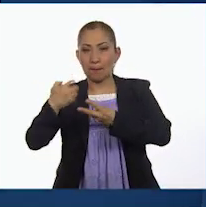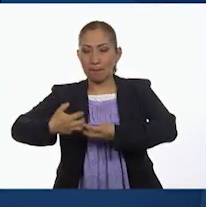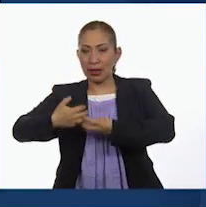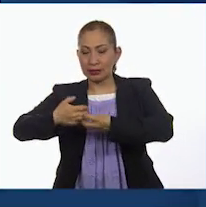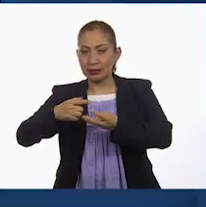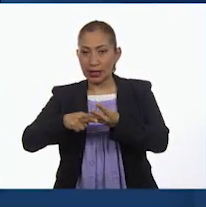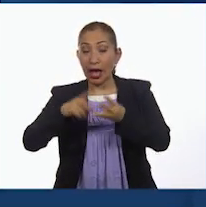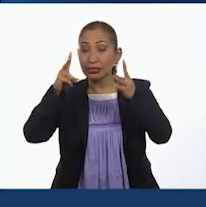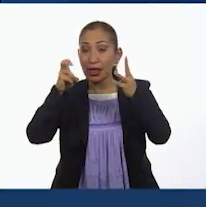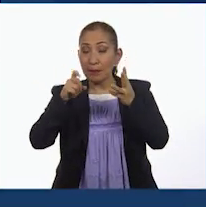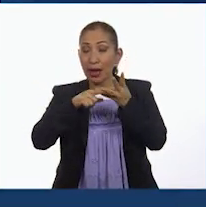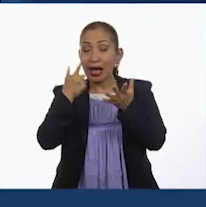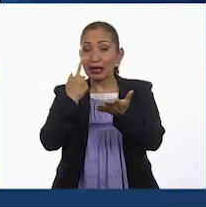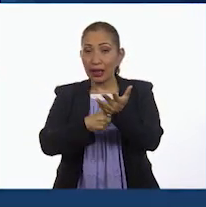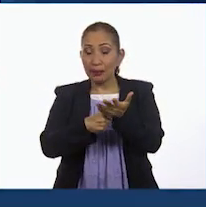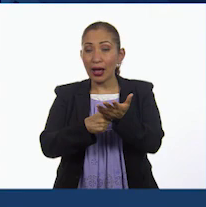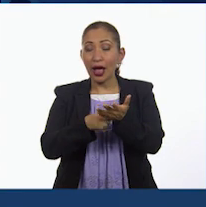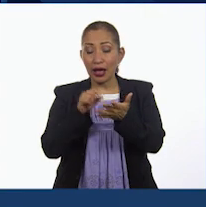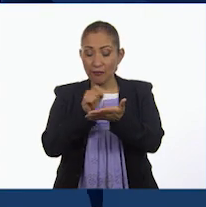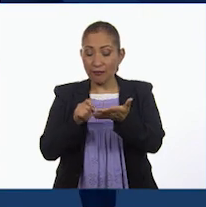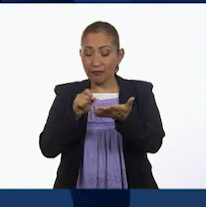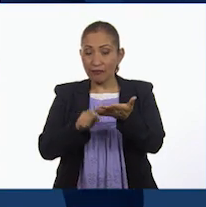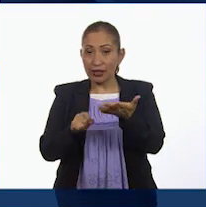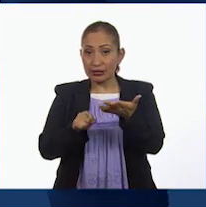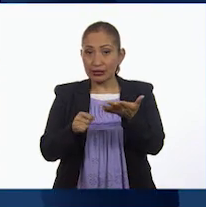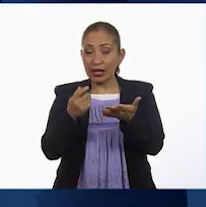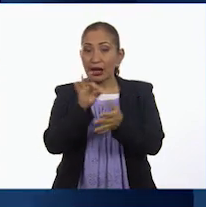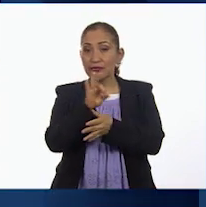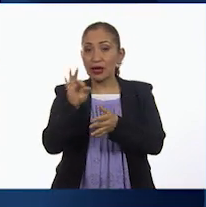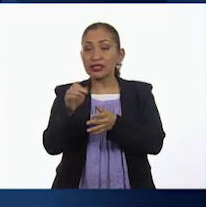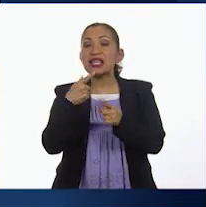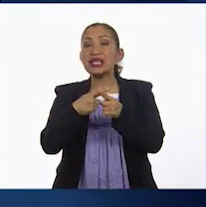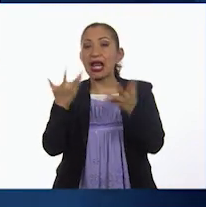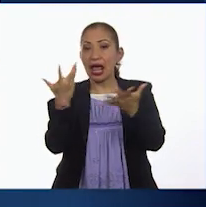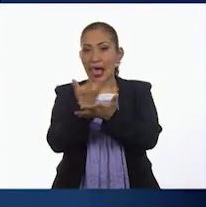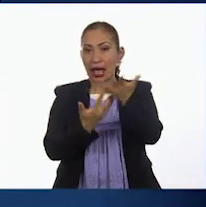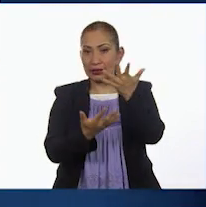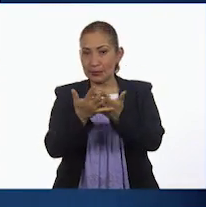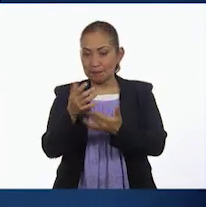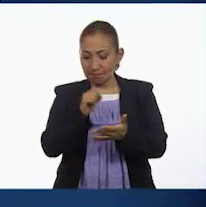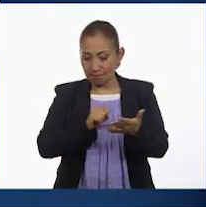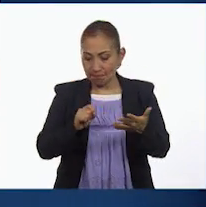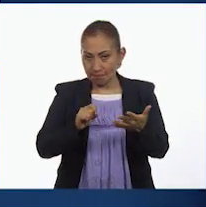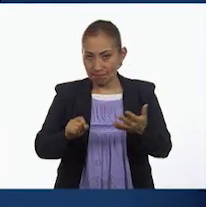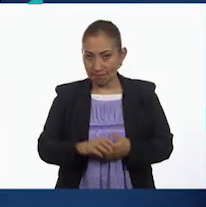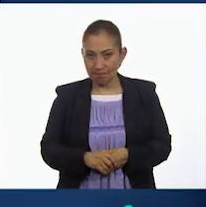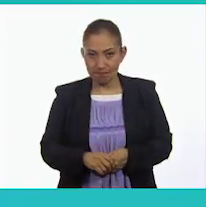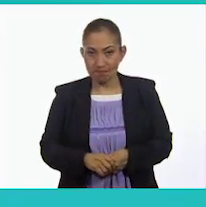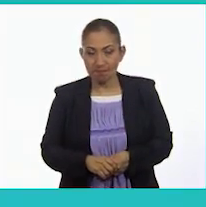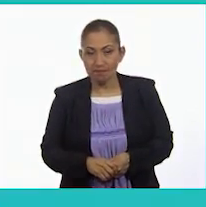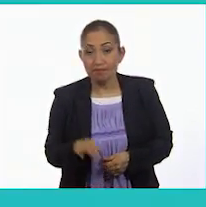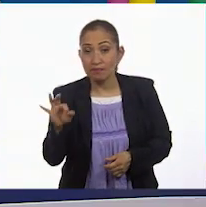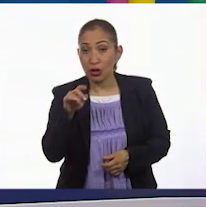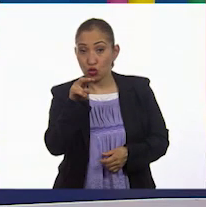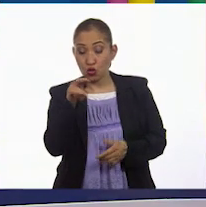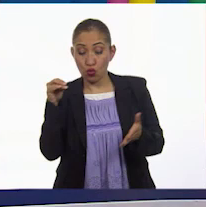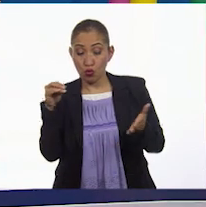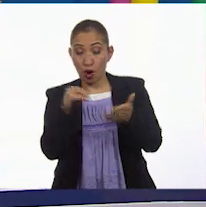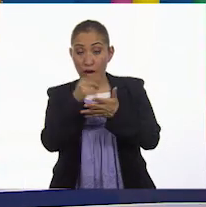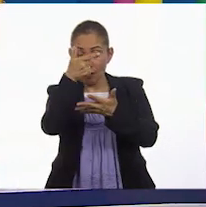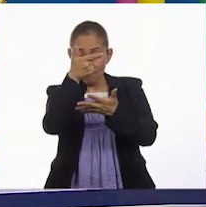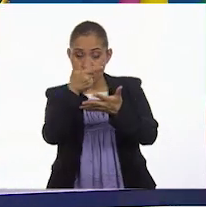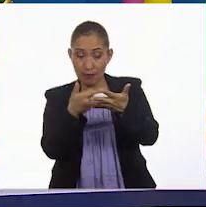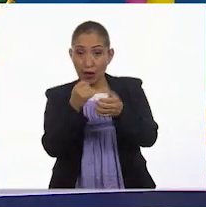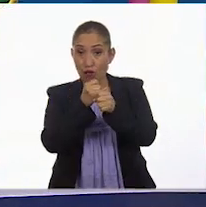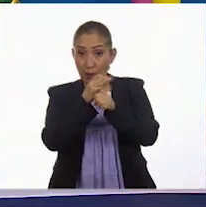tema, contenido, ficha de elaboración y nombre de quien la elaboró. Muy bien, María. Entonces aquí, si nosotros colocamos todos